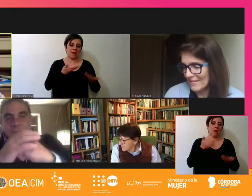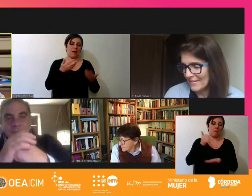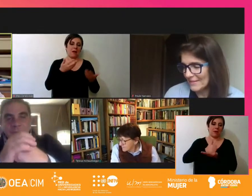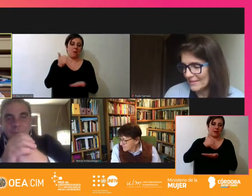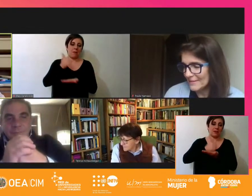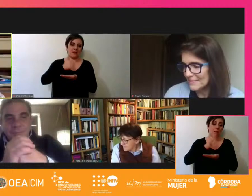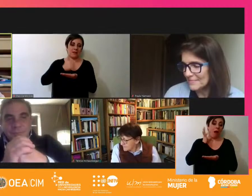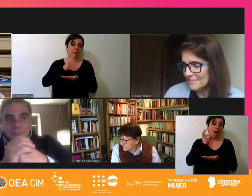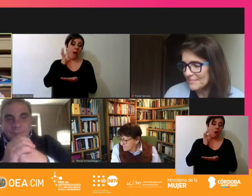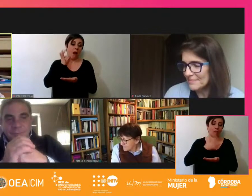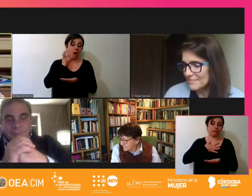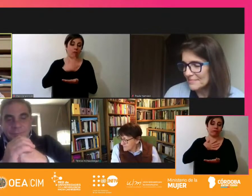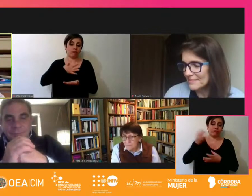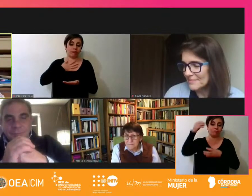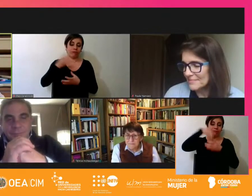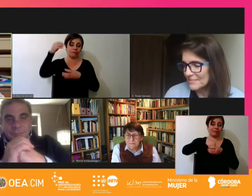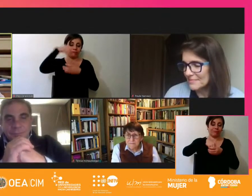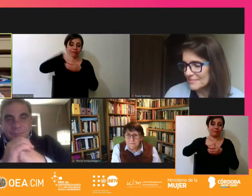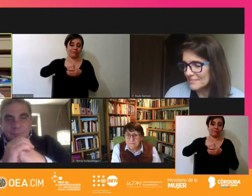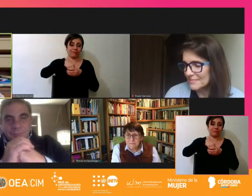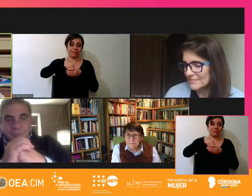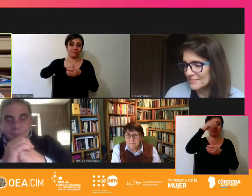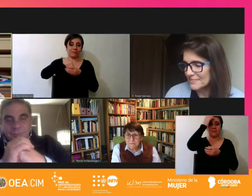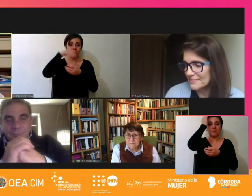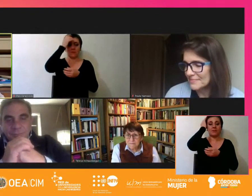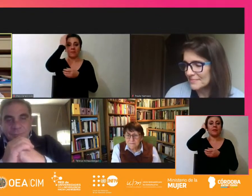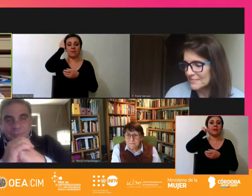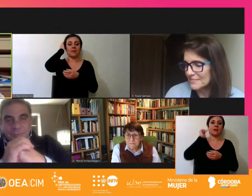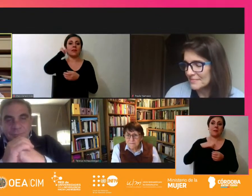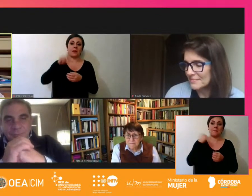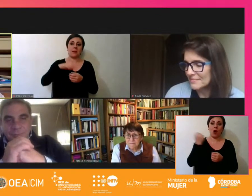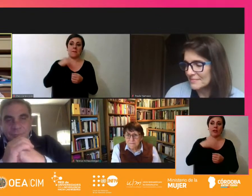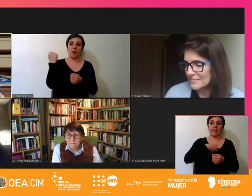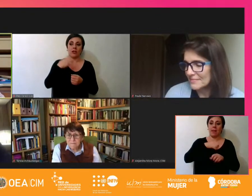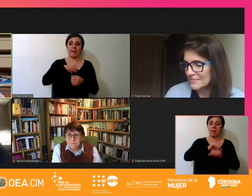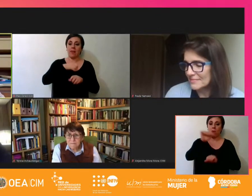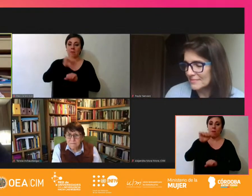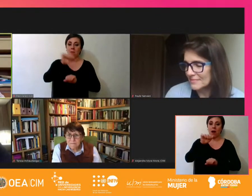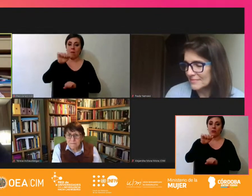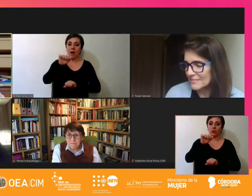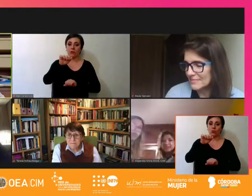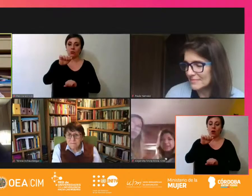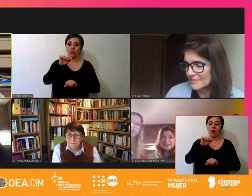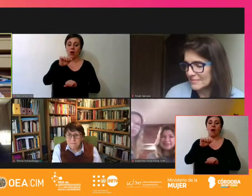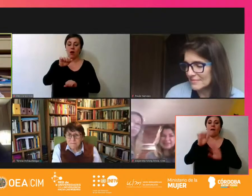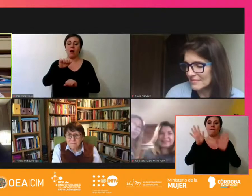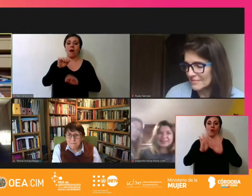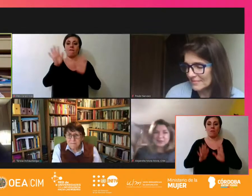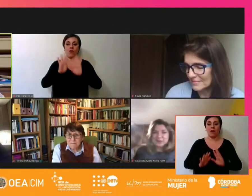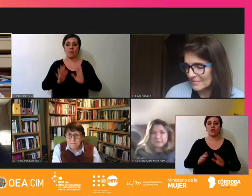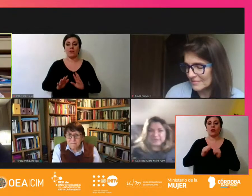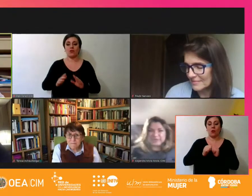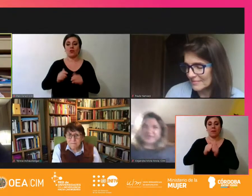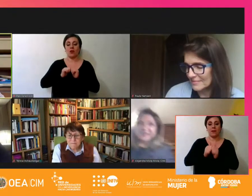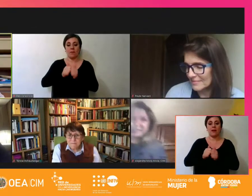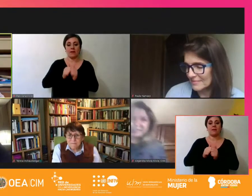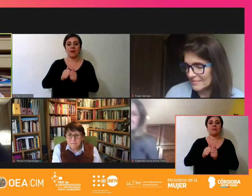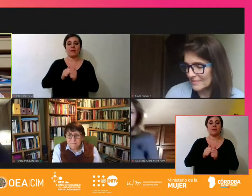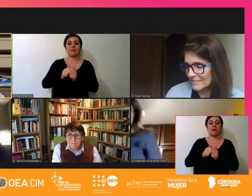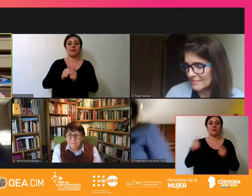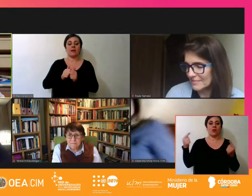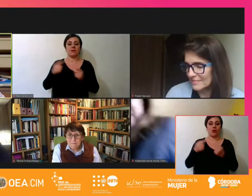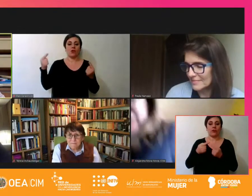nos sentimos parte de su inicio, como es esta importante diplomatura en formación de acompañantes contra la violencia de